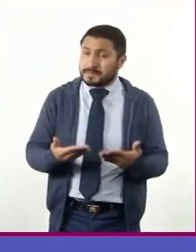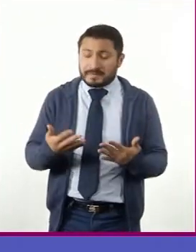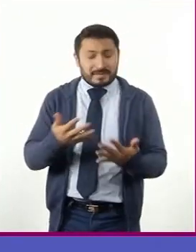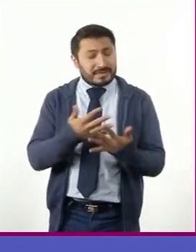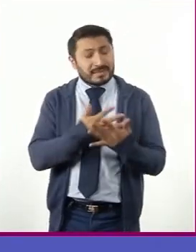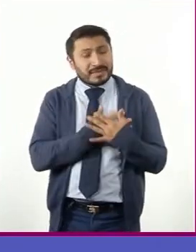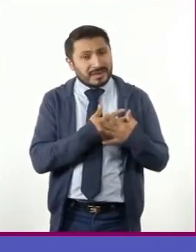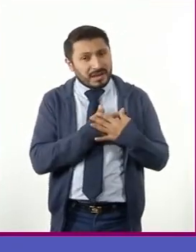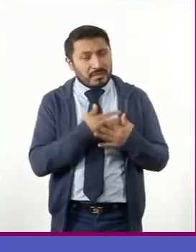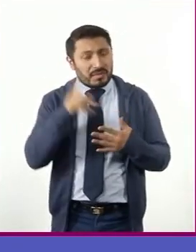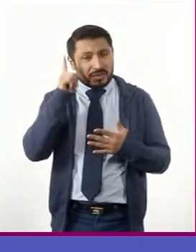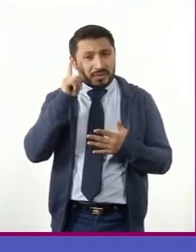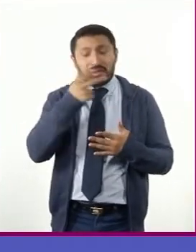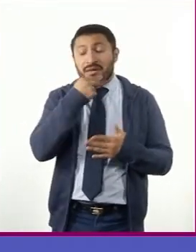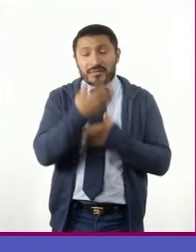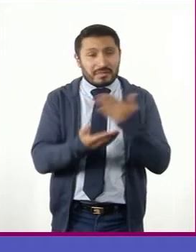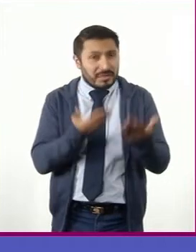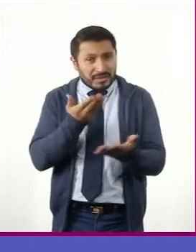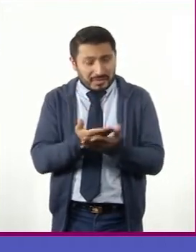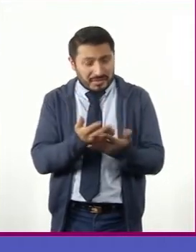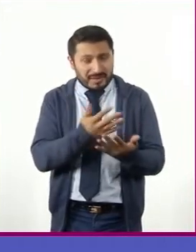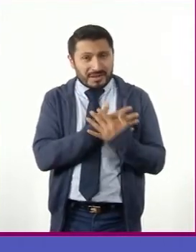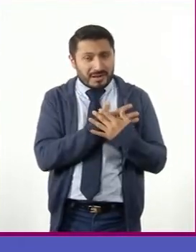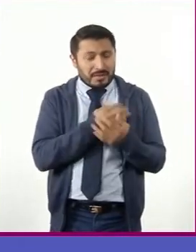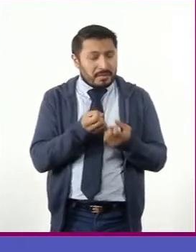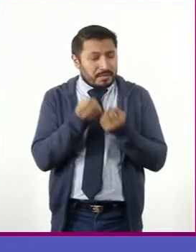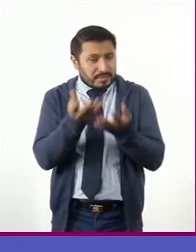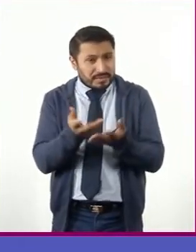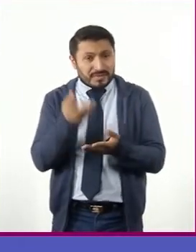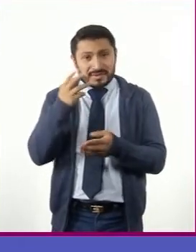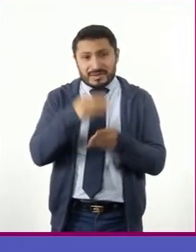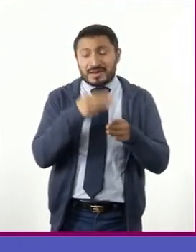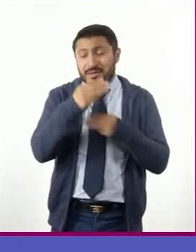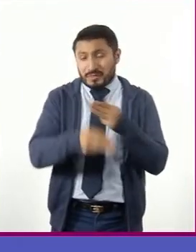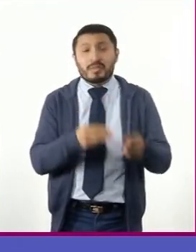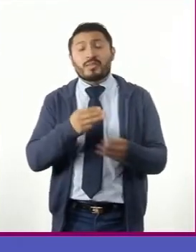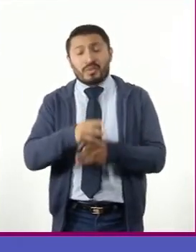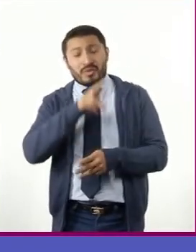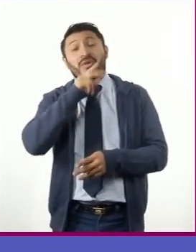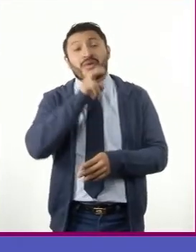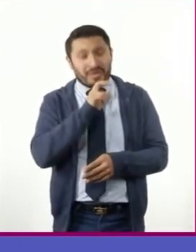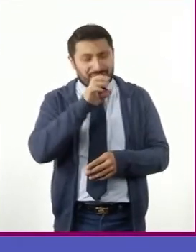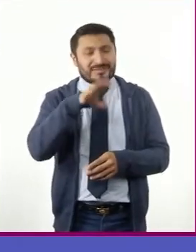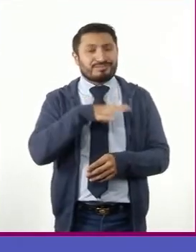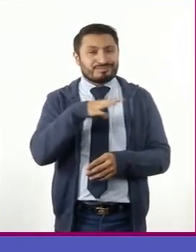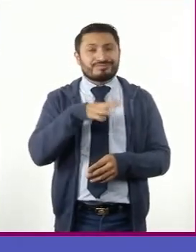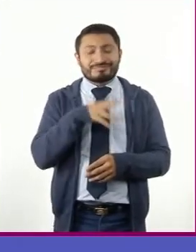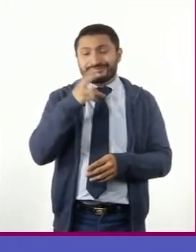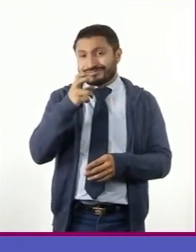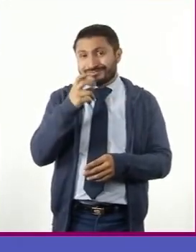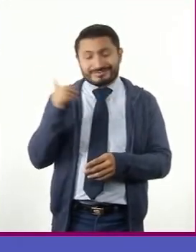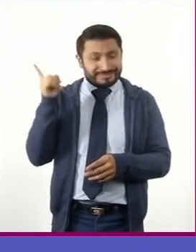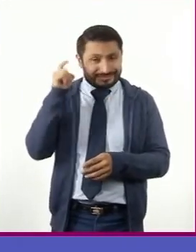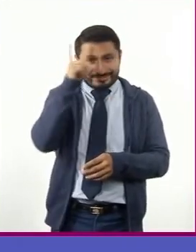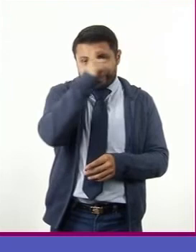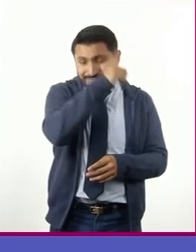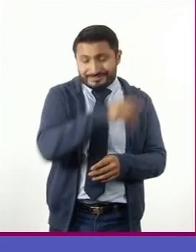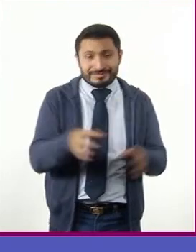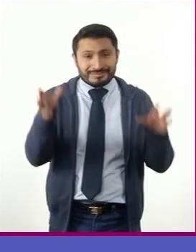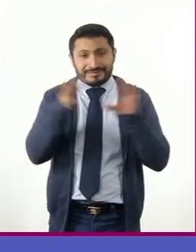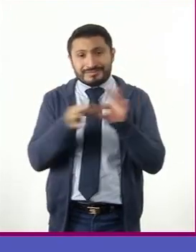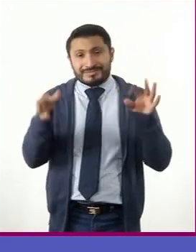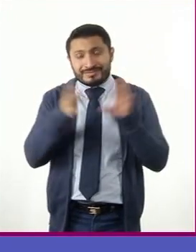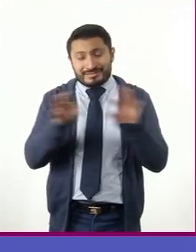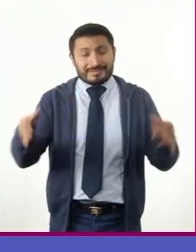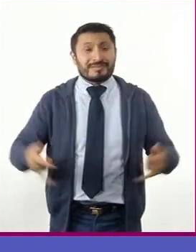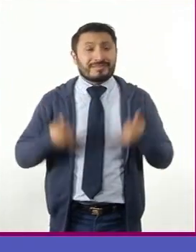amor de los caballeros y de la pasión amorosa. Es un mundo preocupado en esa complejidad por la